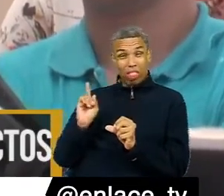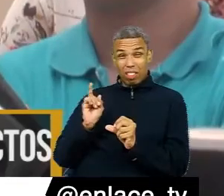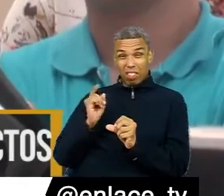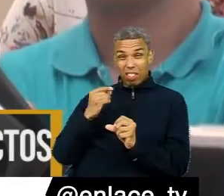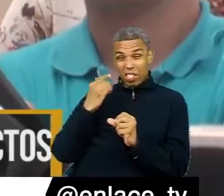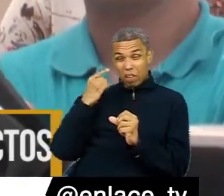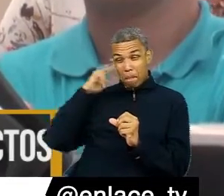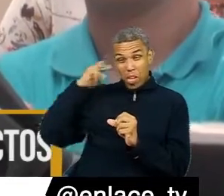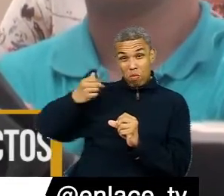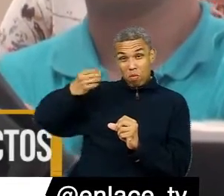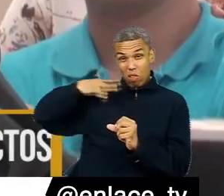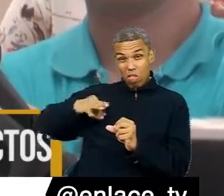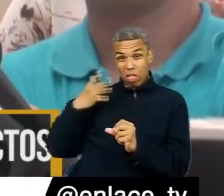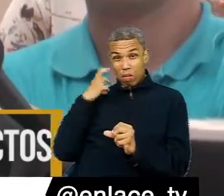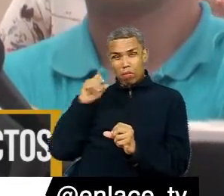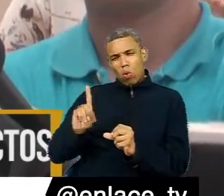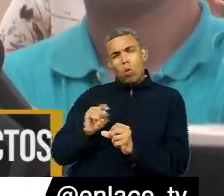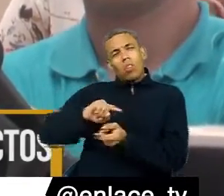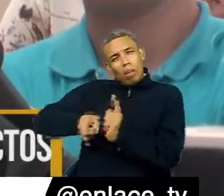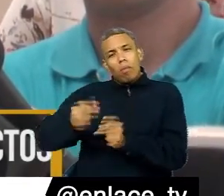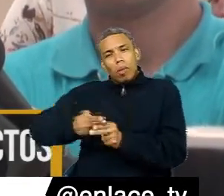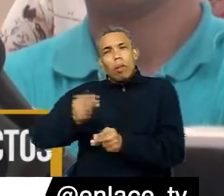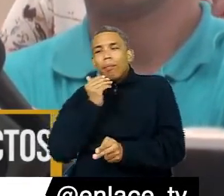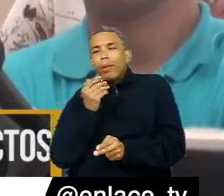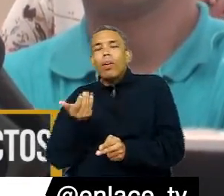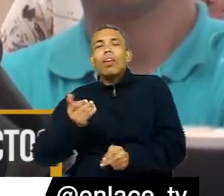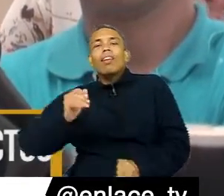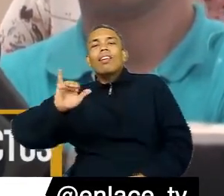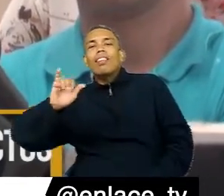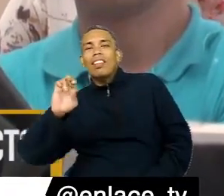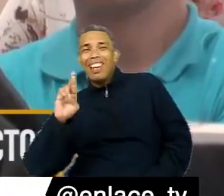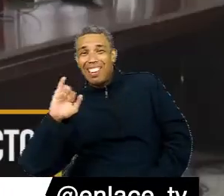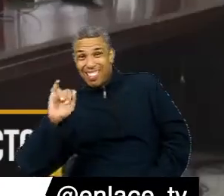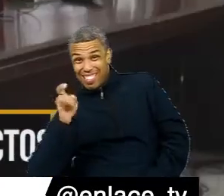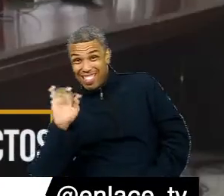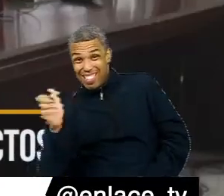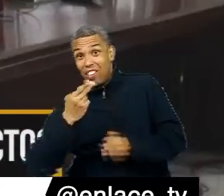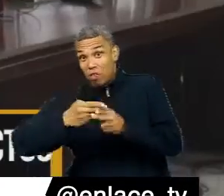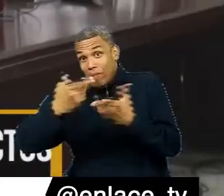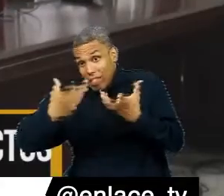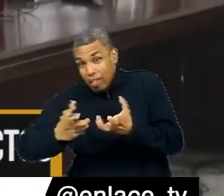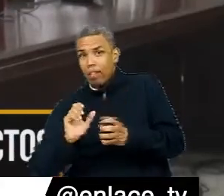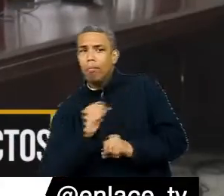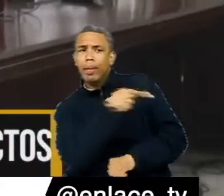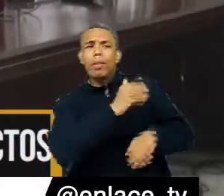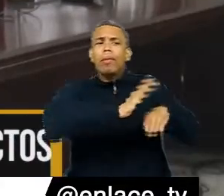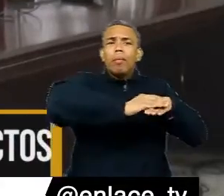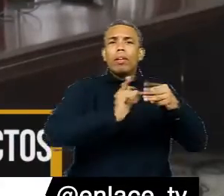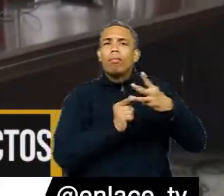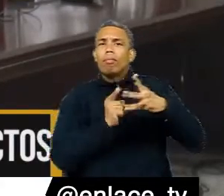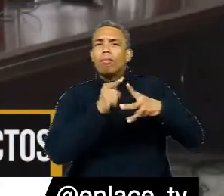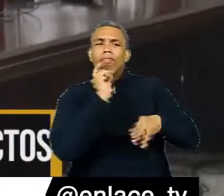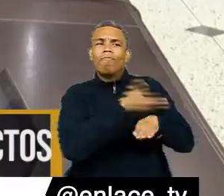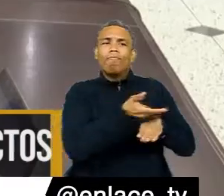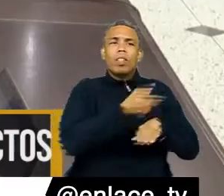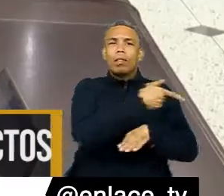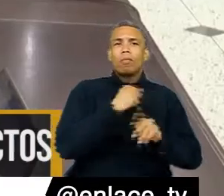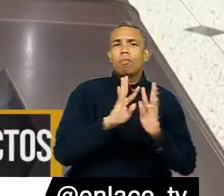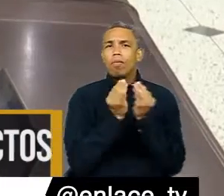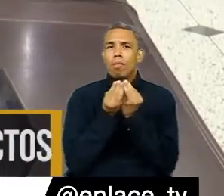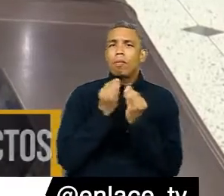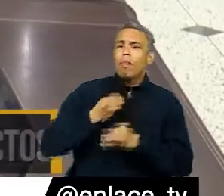indios yariguíes. Esta falta de trámite de las iniciativas presentadas por el Ejecutivo y la negativa a otras hacen cada vez más notorias las diferencias